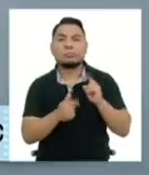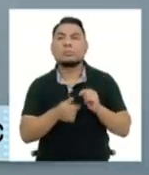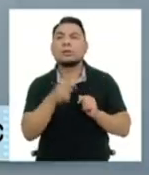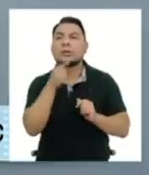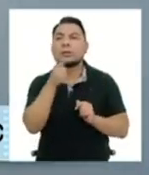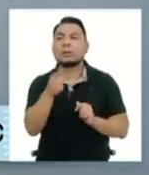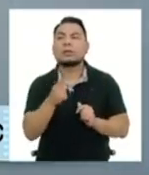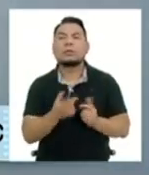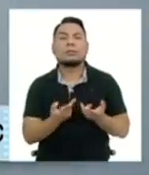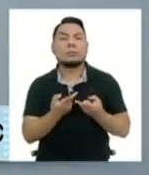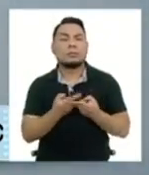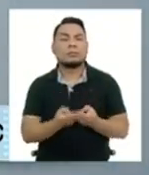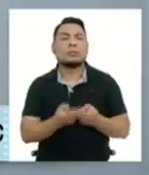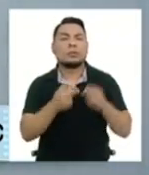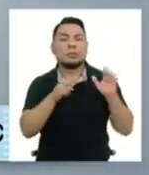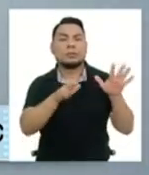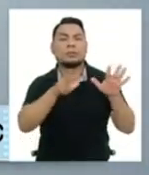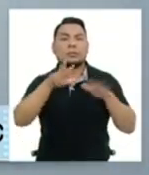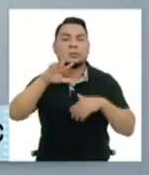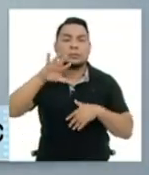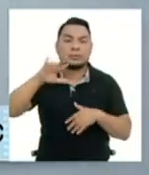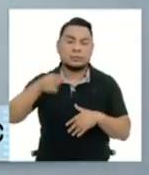de